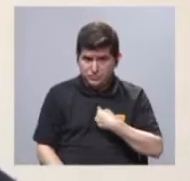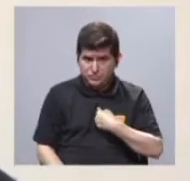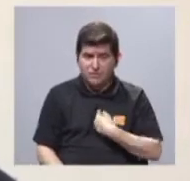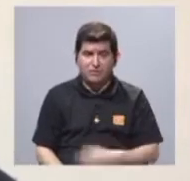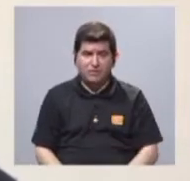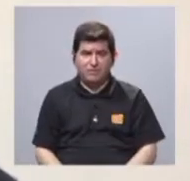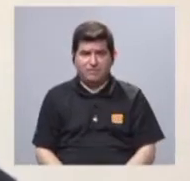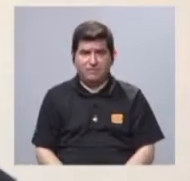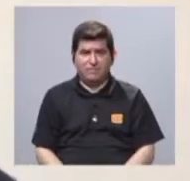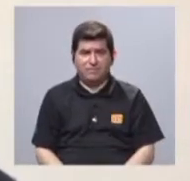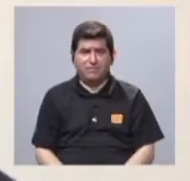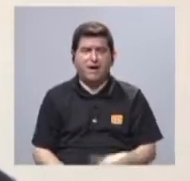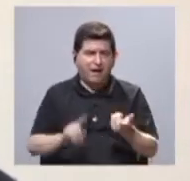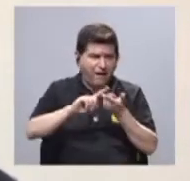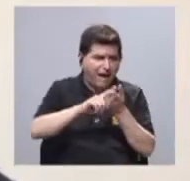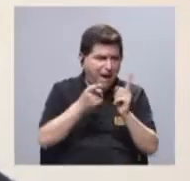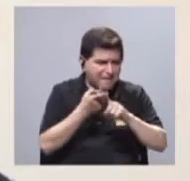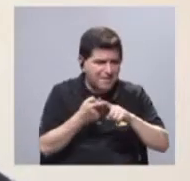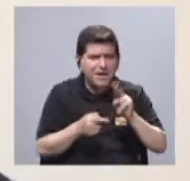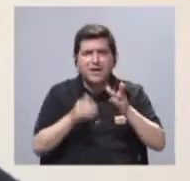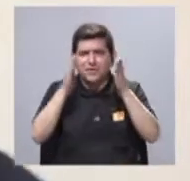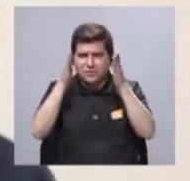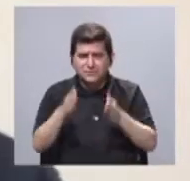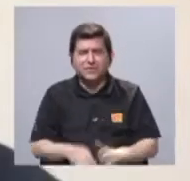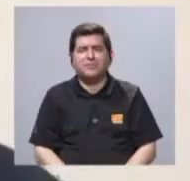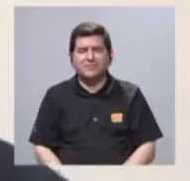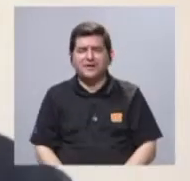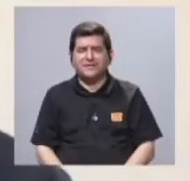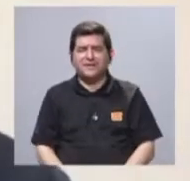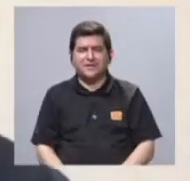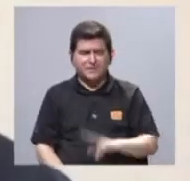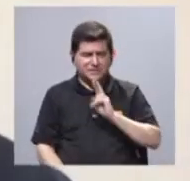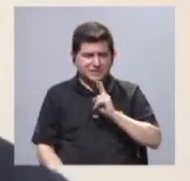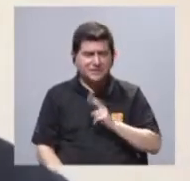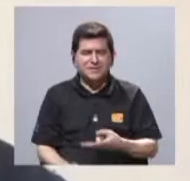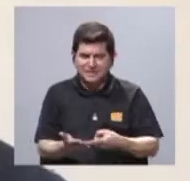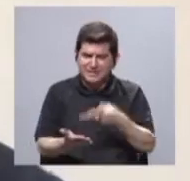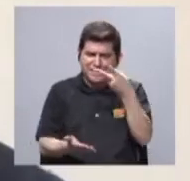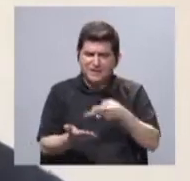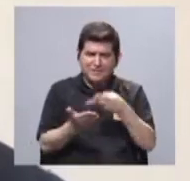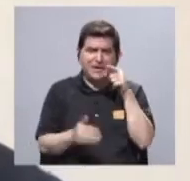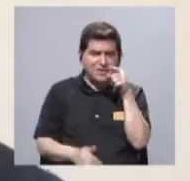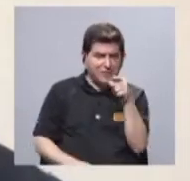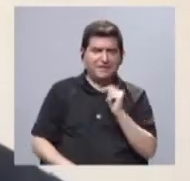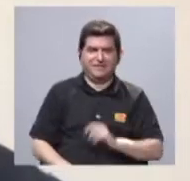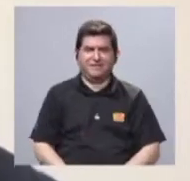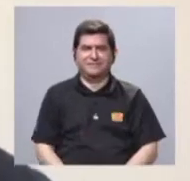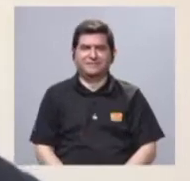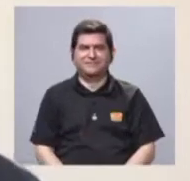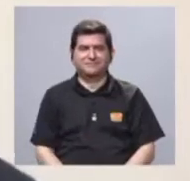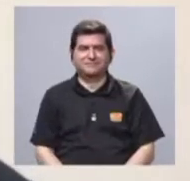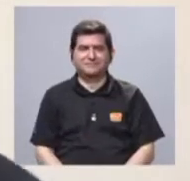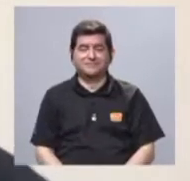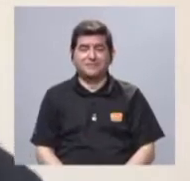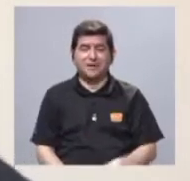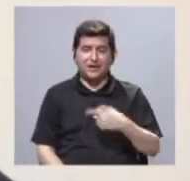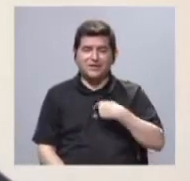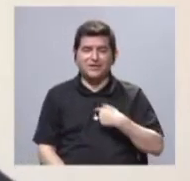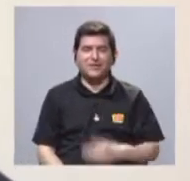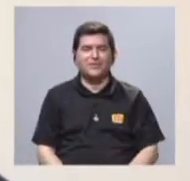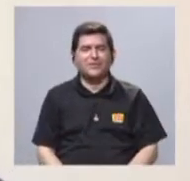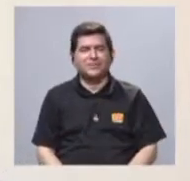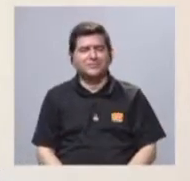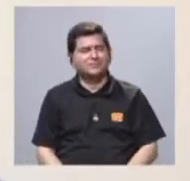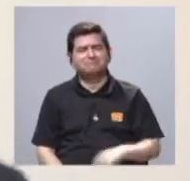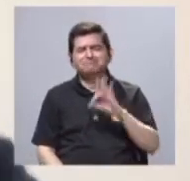tengo amigos y colegas a quienes valoro mucho, y en ese sentido pues me es muy